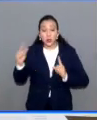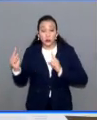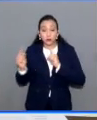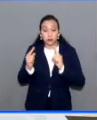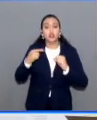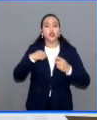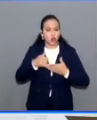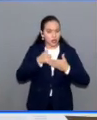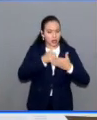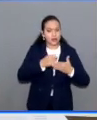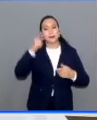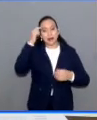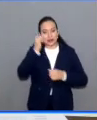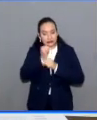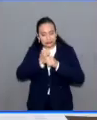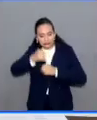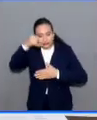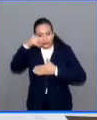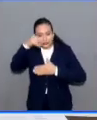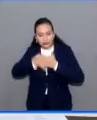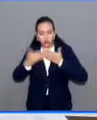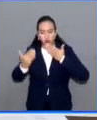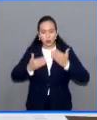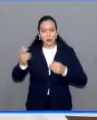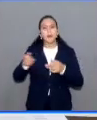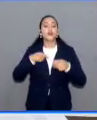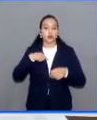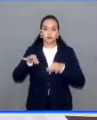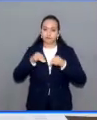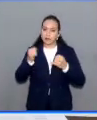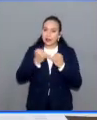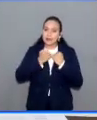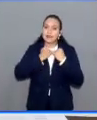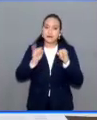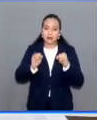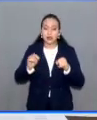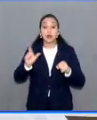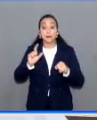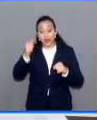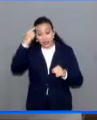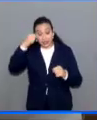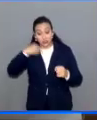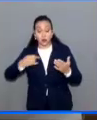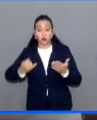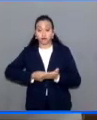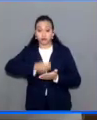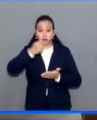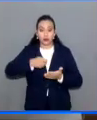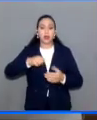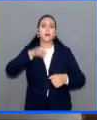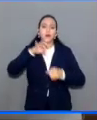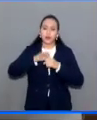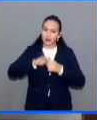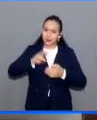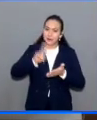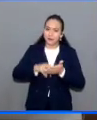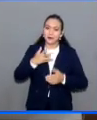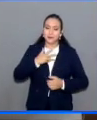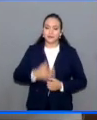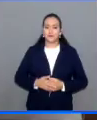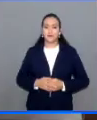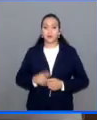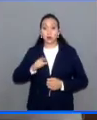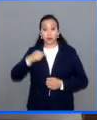con prudencia, con independencia y autonomía al emitir cada uno de mis votos y proyectos. Cada resolución será